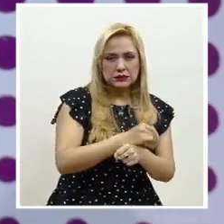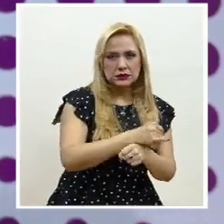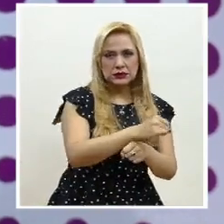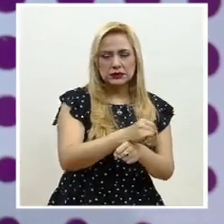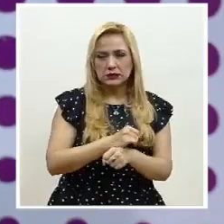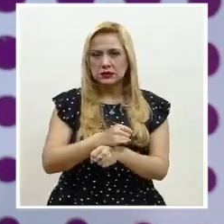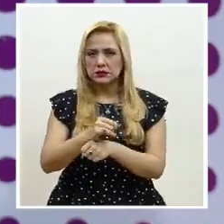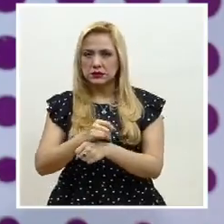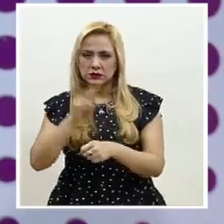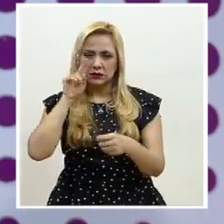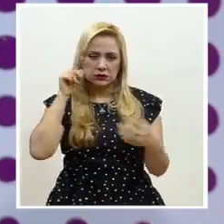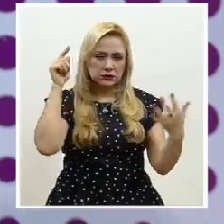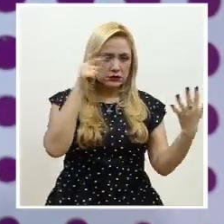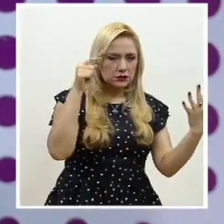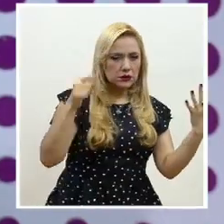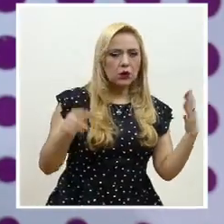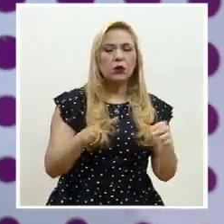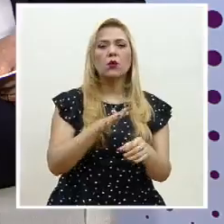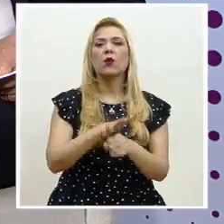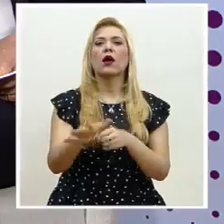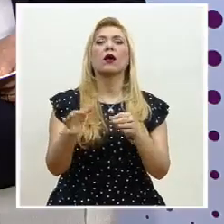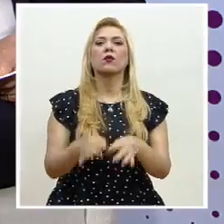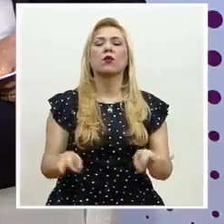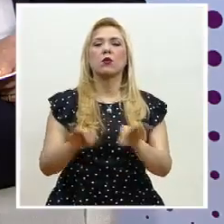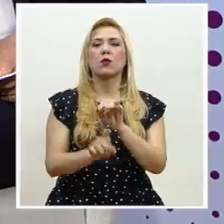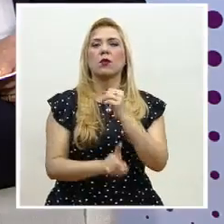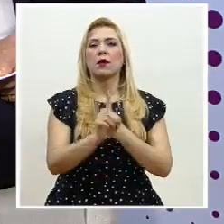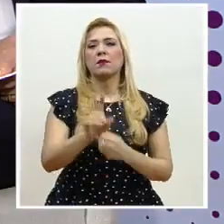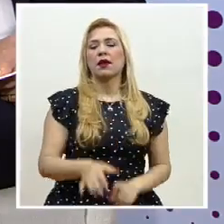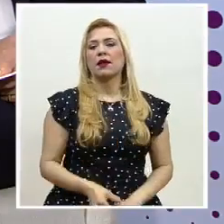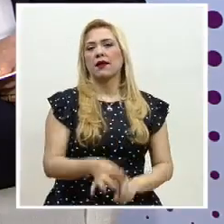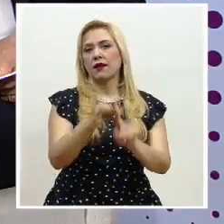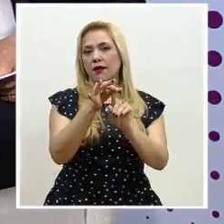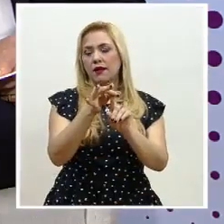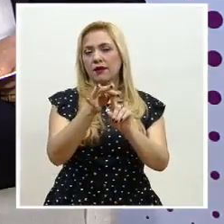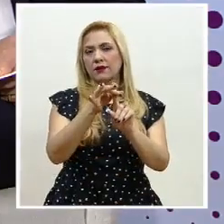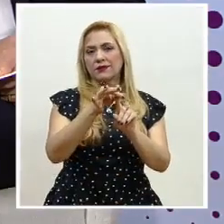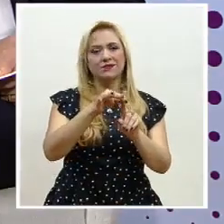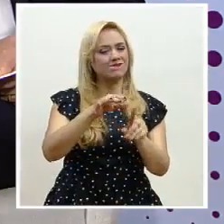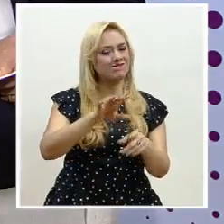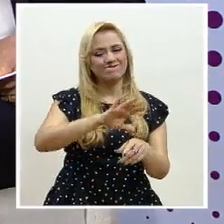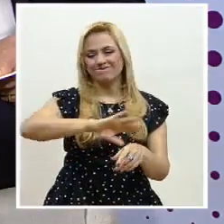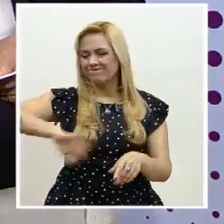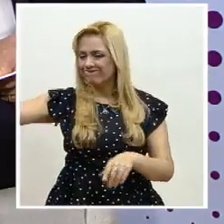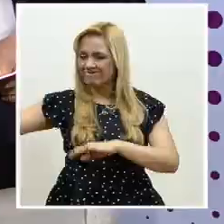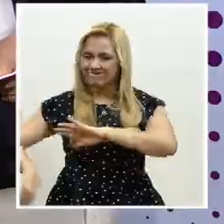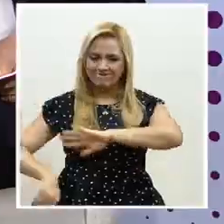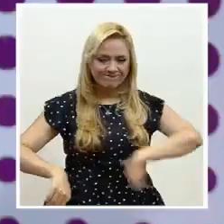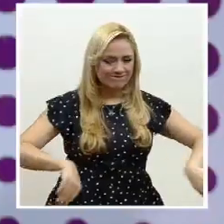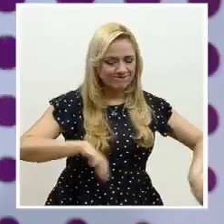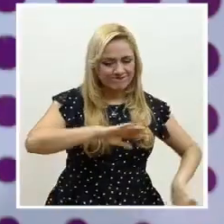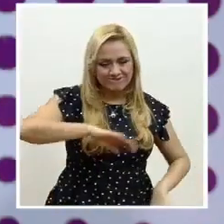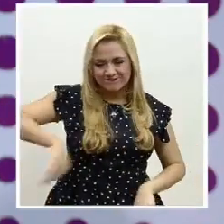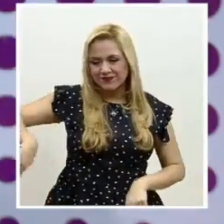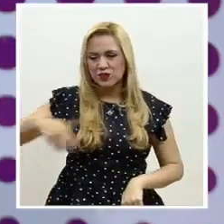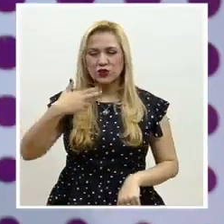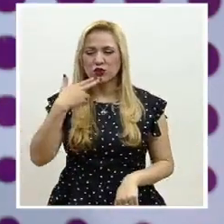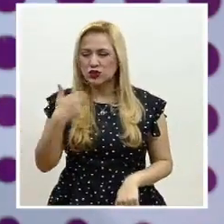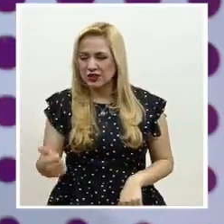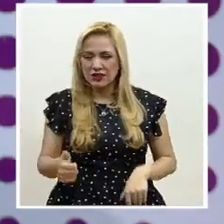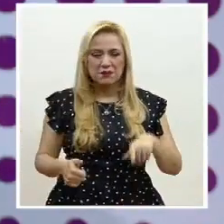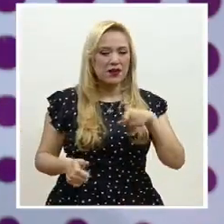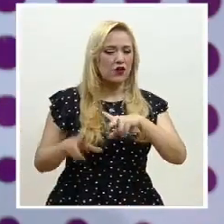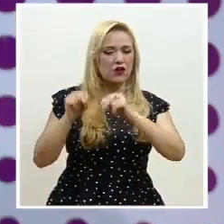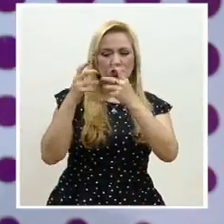los puntos importantes del problema que se está sometiendo a esta consideración, quitando lo que no sirve y una vez depurado todo eso, como ya estaba